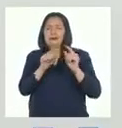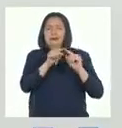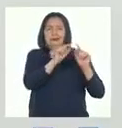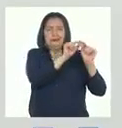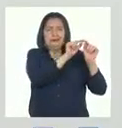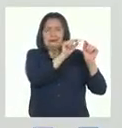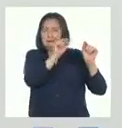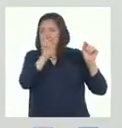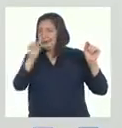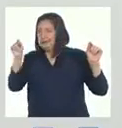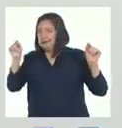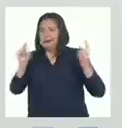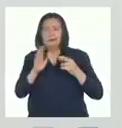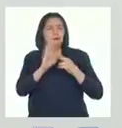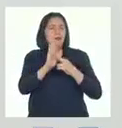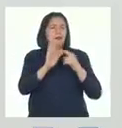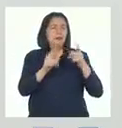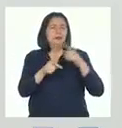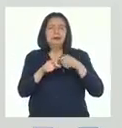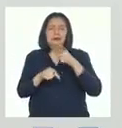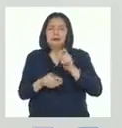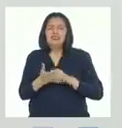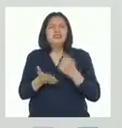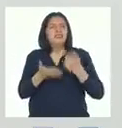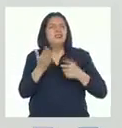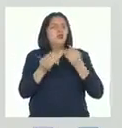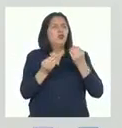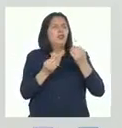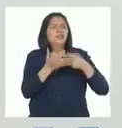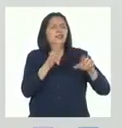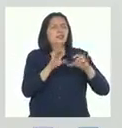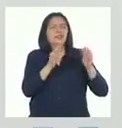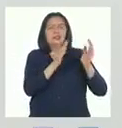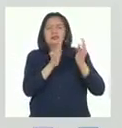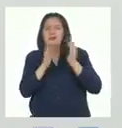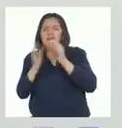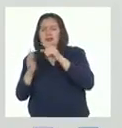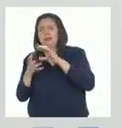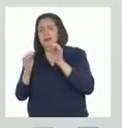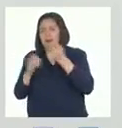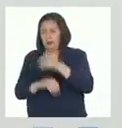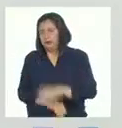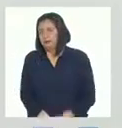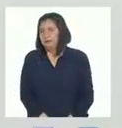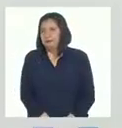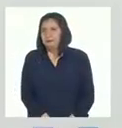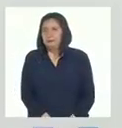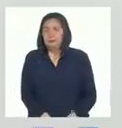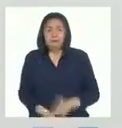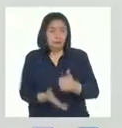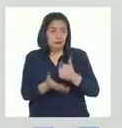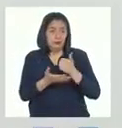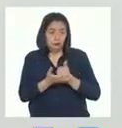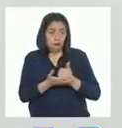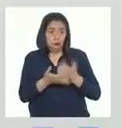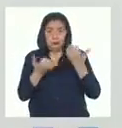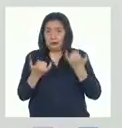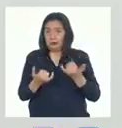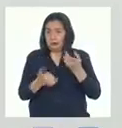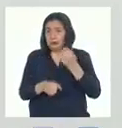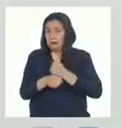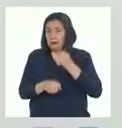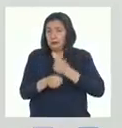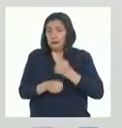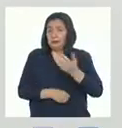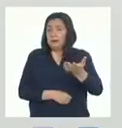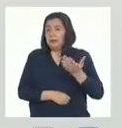de tiempo para representar la secuencia de hechos y acciones principales de este cuento. Para ayudarnos en esta